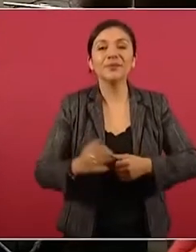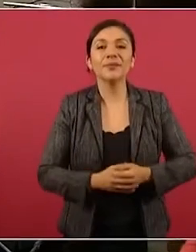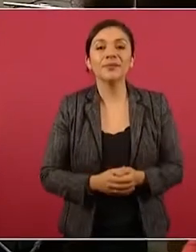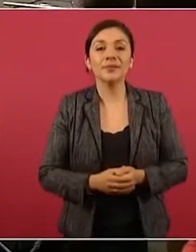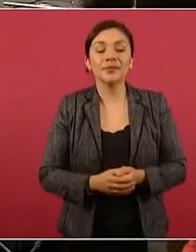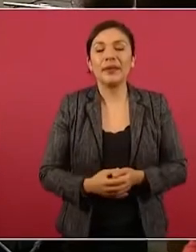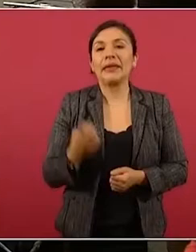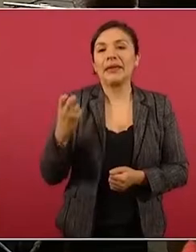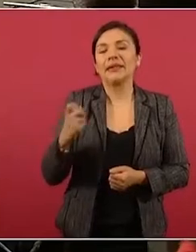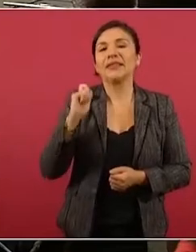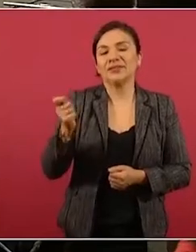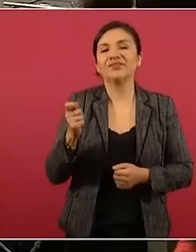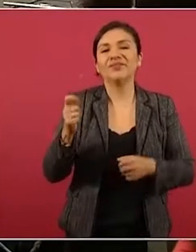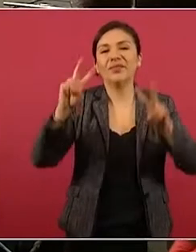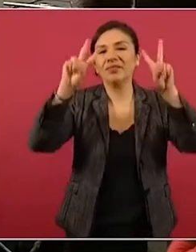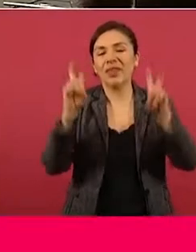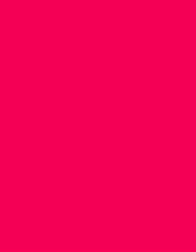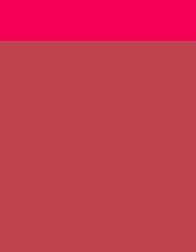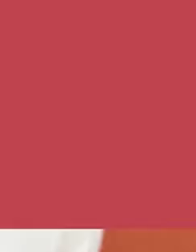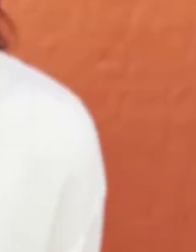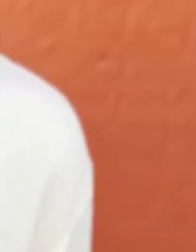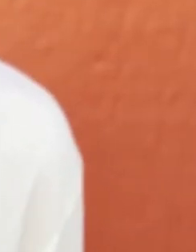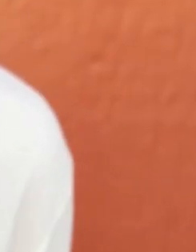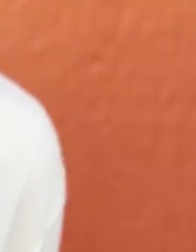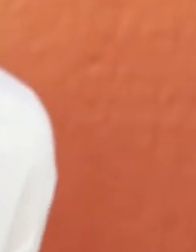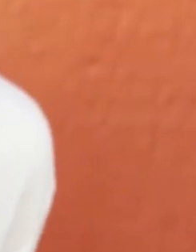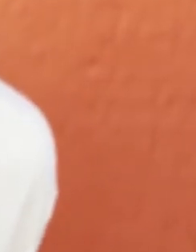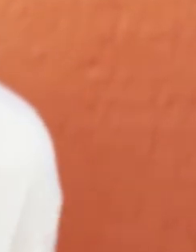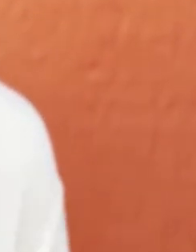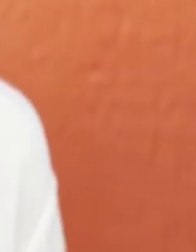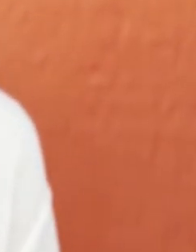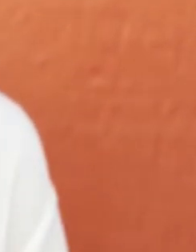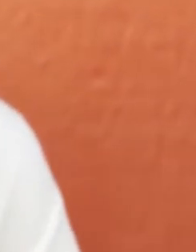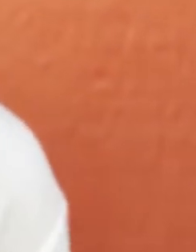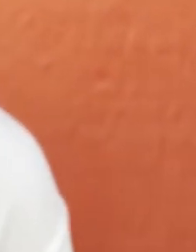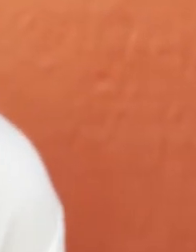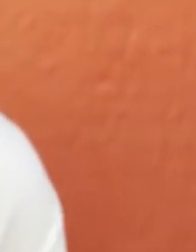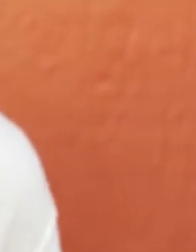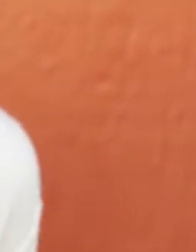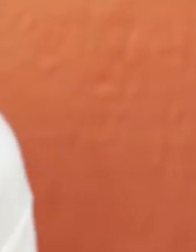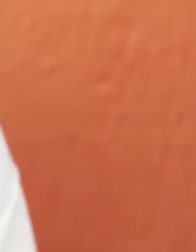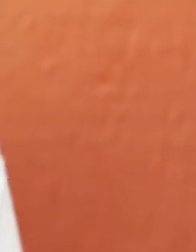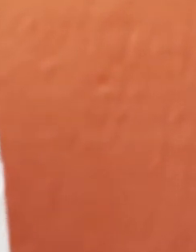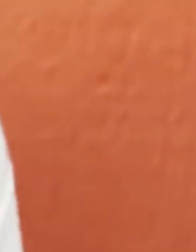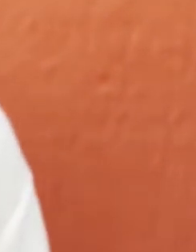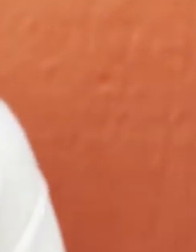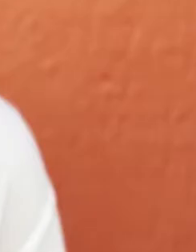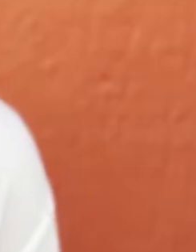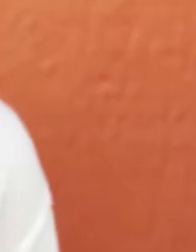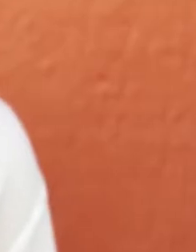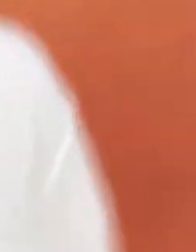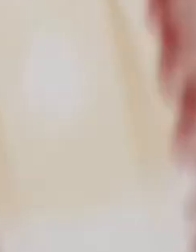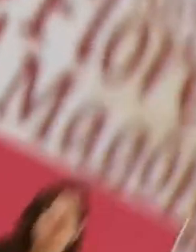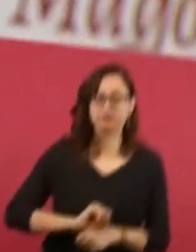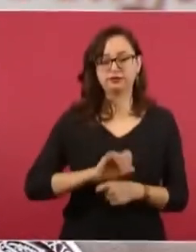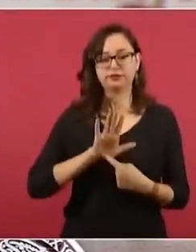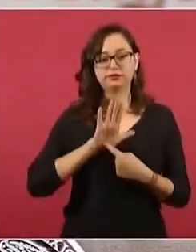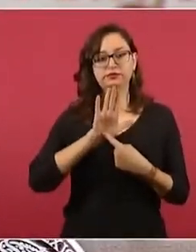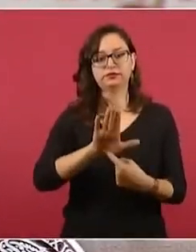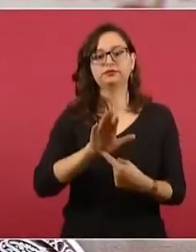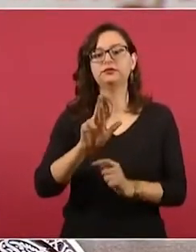Este es el ¿Quién es quién en las mentiras de la semana? Y los invito a ver el resumen del ¿Quién es quién en las mentiras de la semana.